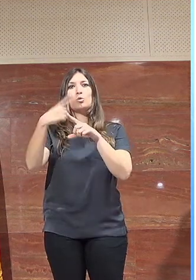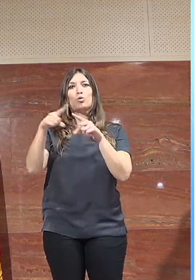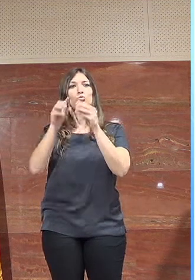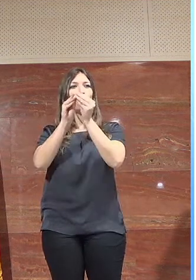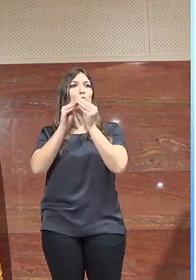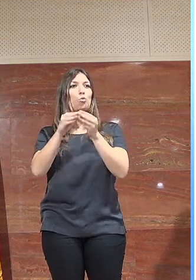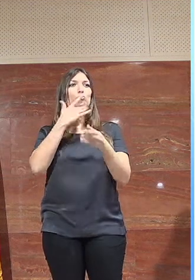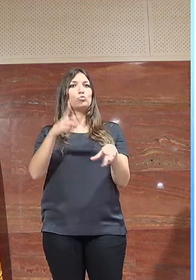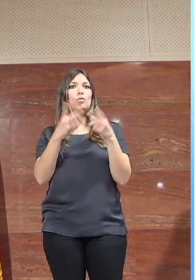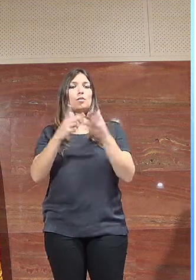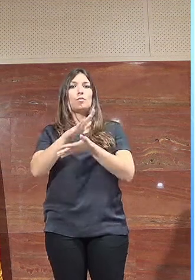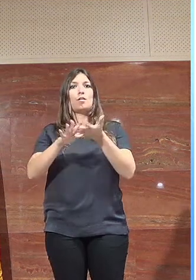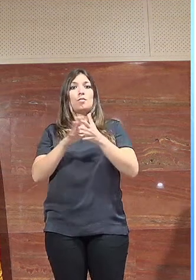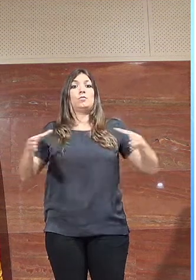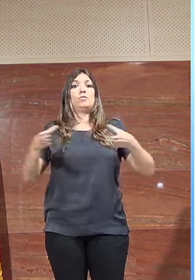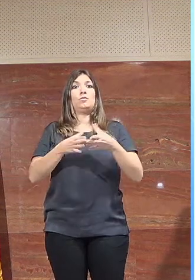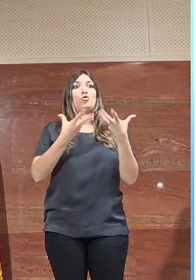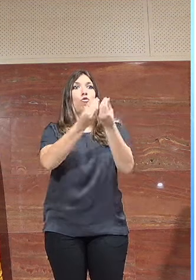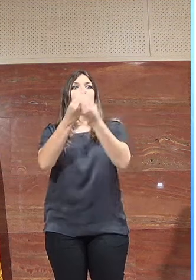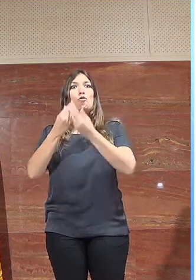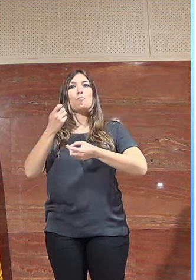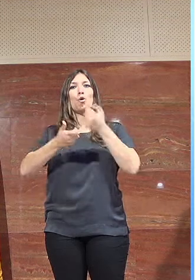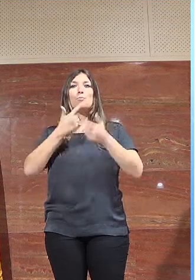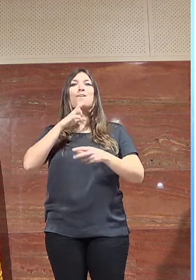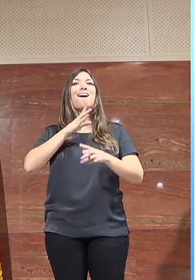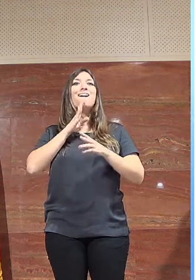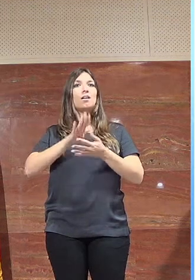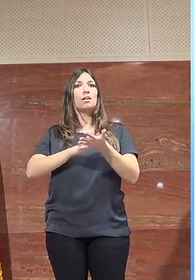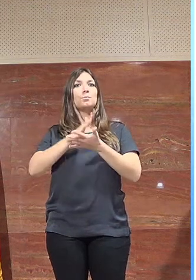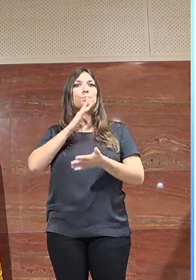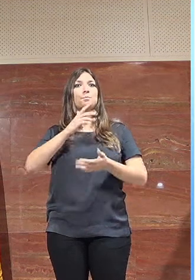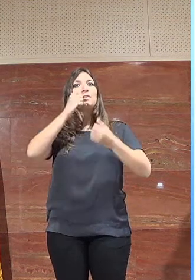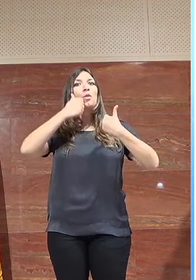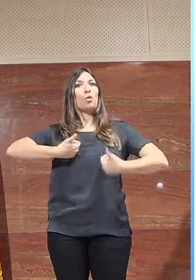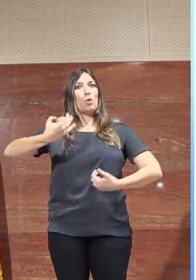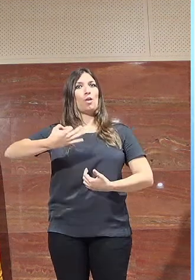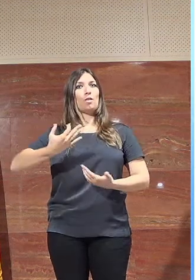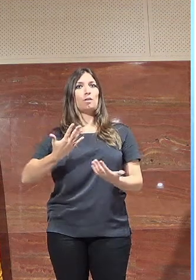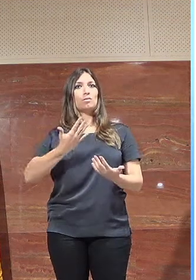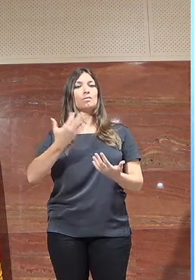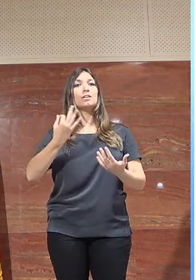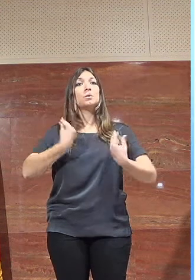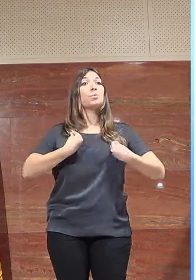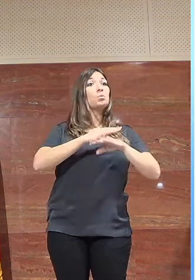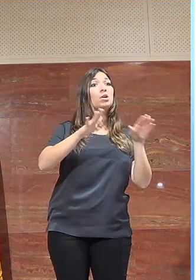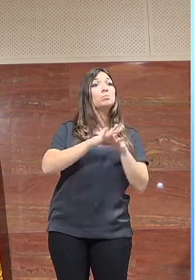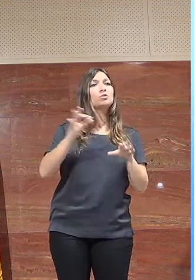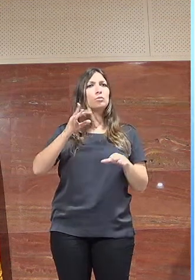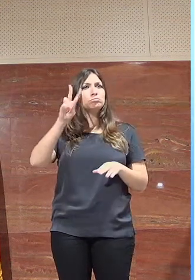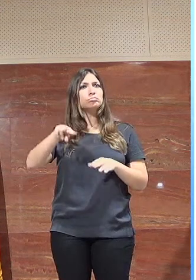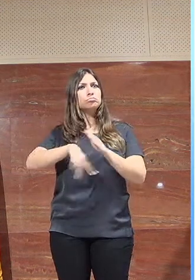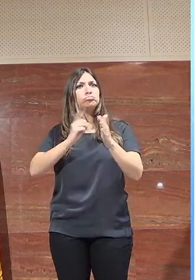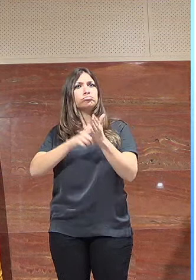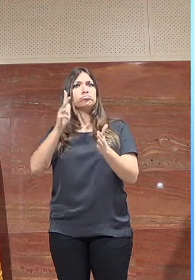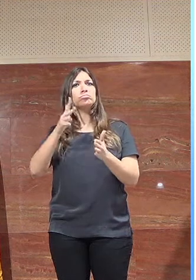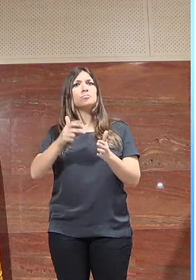de la sociedad, de la comunidad, de ir siendo más ciudadanos, como decía al principio, que antes, en definitiva, nos interesa más lo